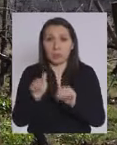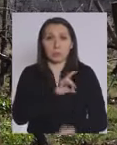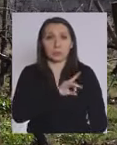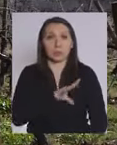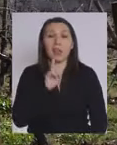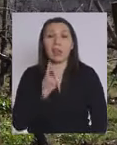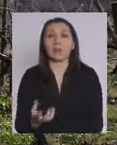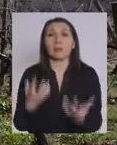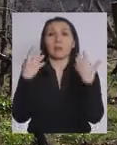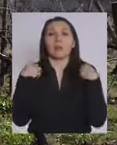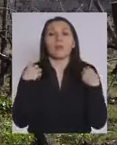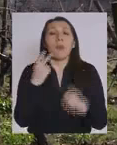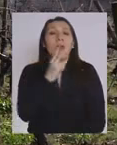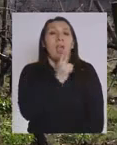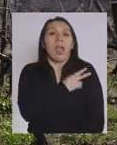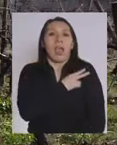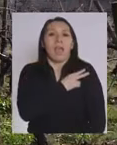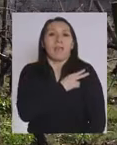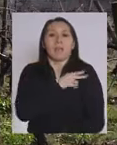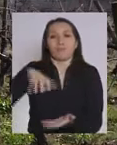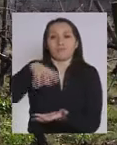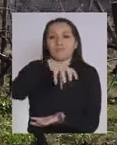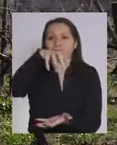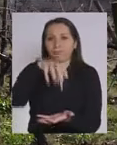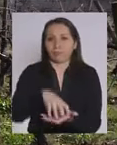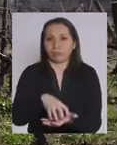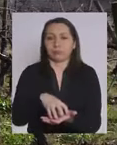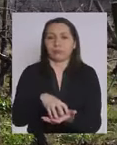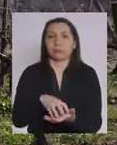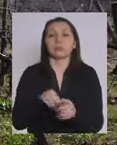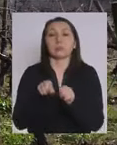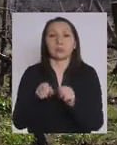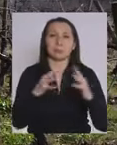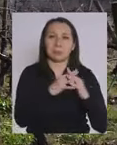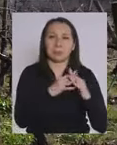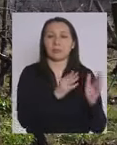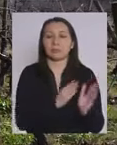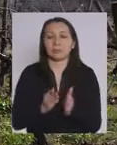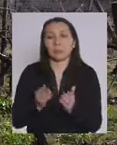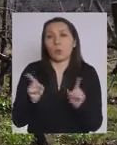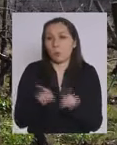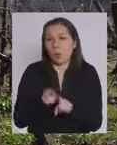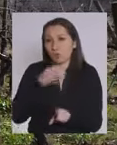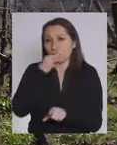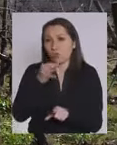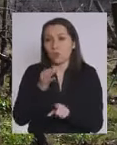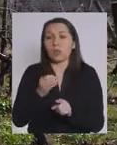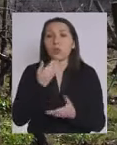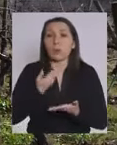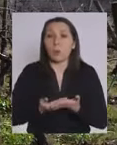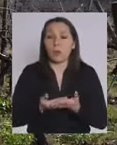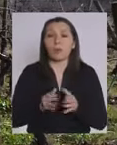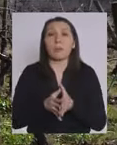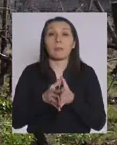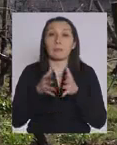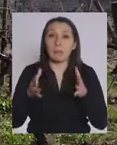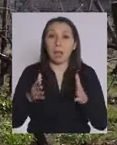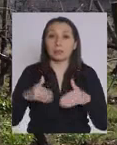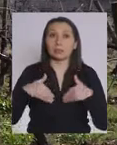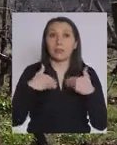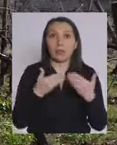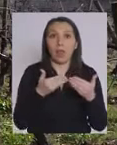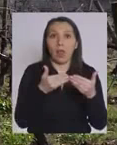del jefe de zona y yo llamo obviamente a que a medida que aumentemos la